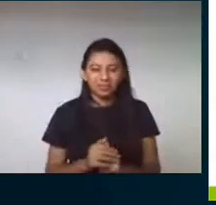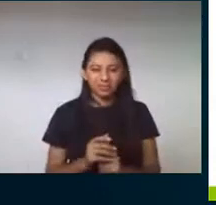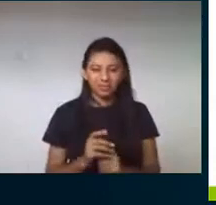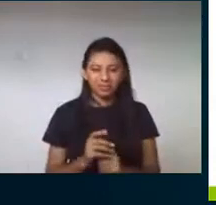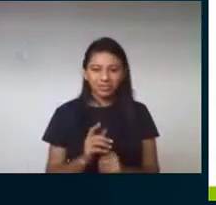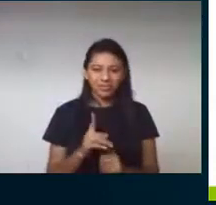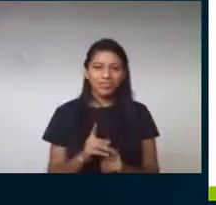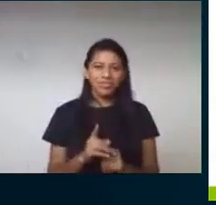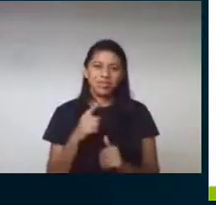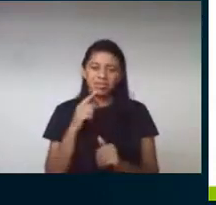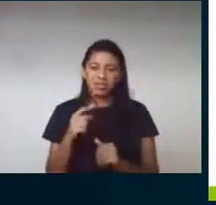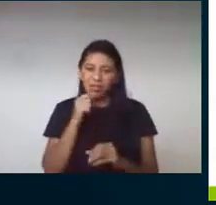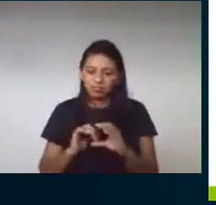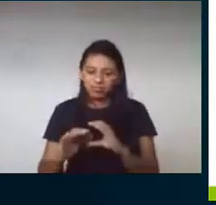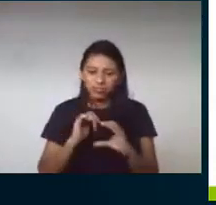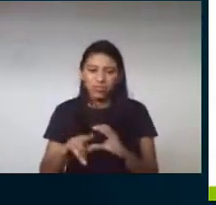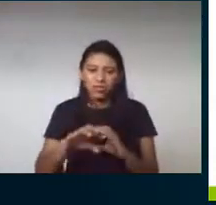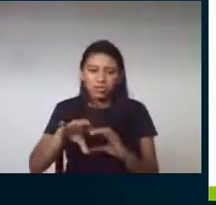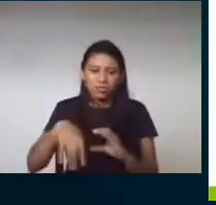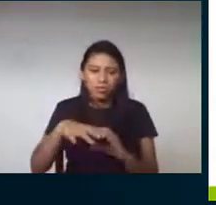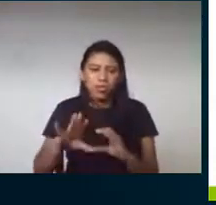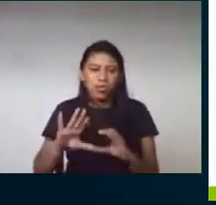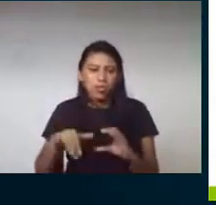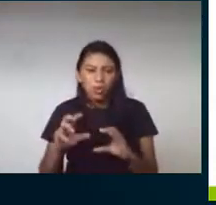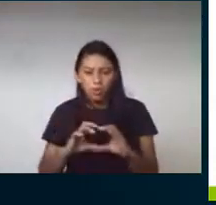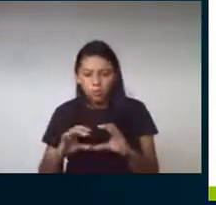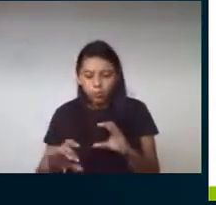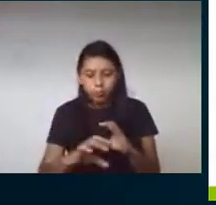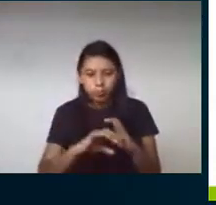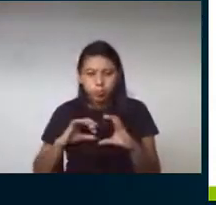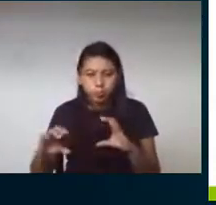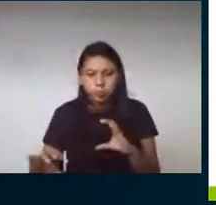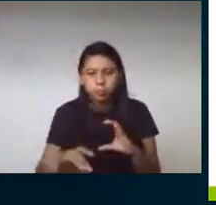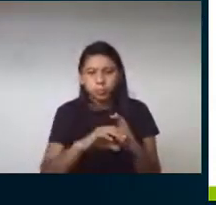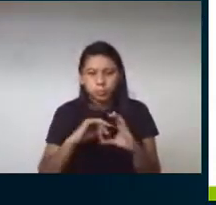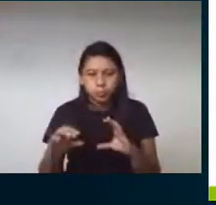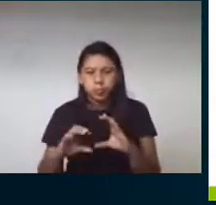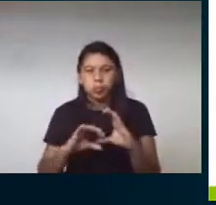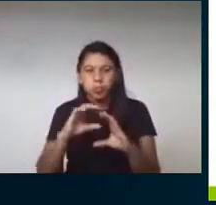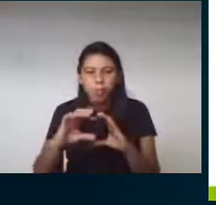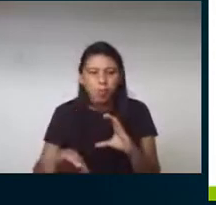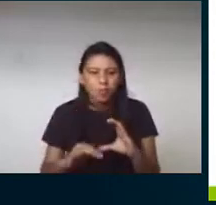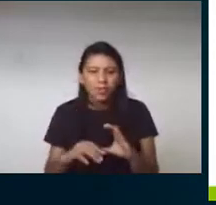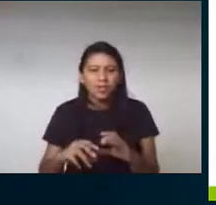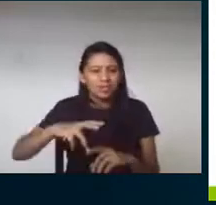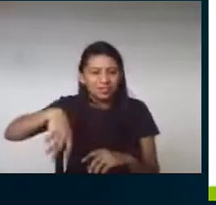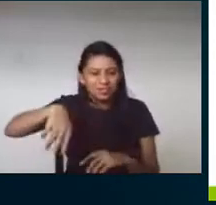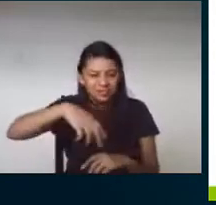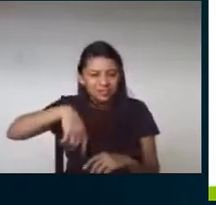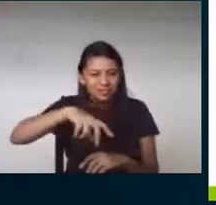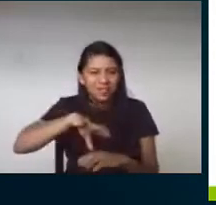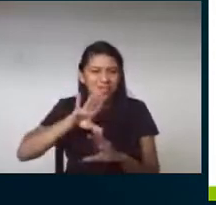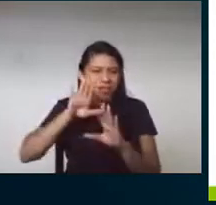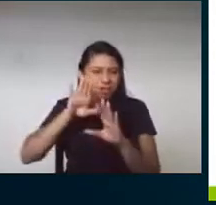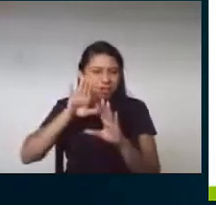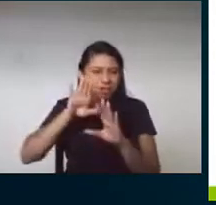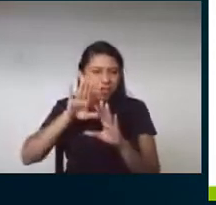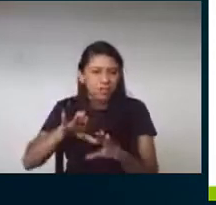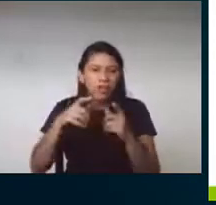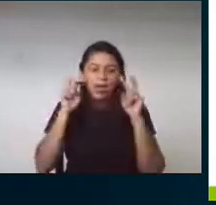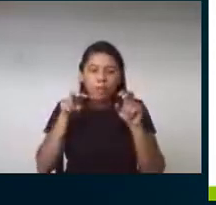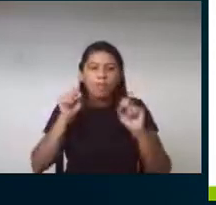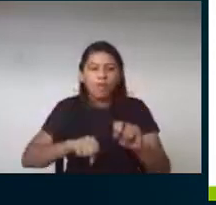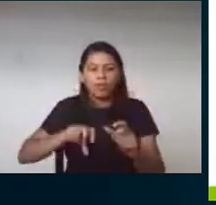cómo se va a comportar el fluido, los flujos, el proceso de floculación en sí, y se puede hacer